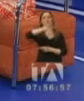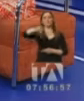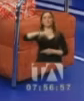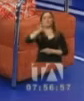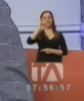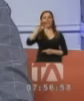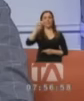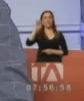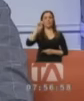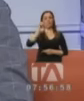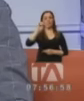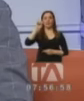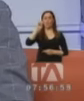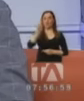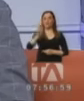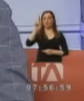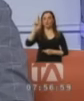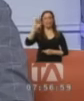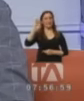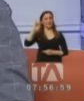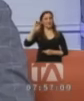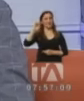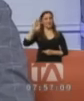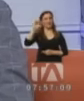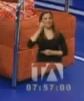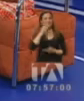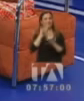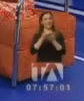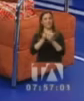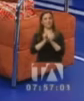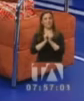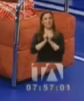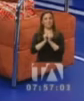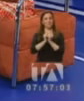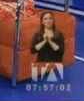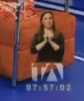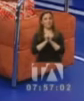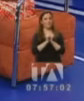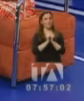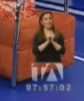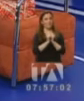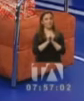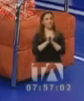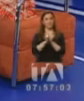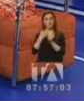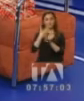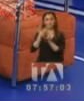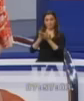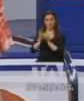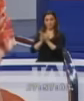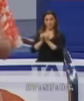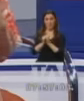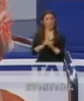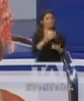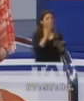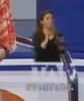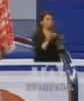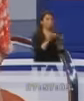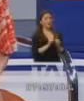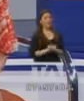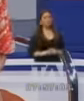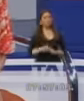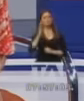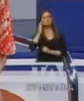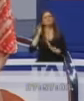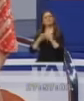nos aclare un poco el panorama sobre el tema. Jaime, gracias por acompañarnos. Gracias, Gisela. Bueno, hay experiencias sobre este tipo de